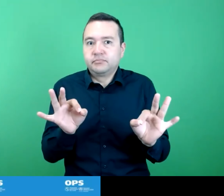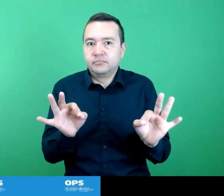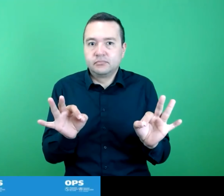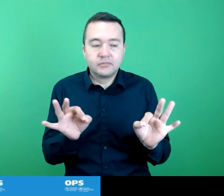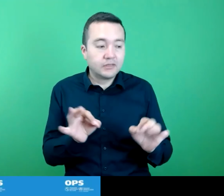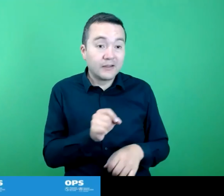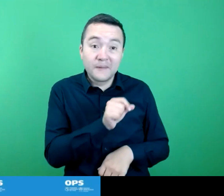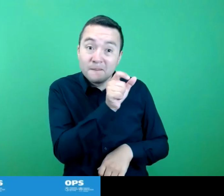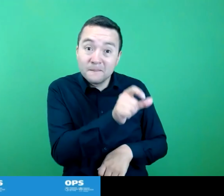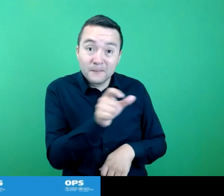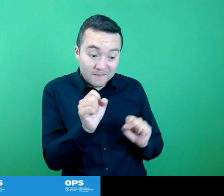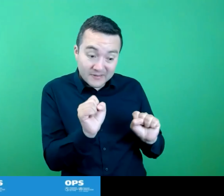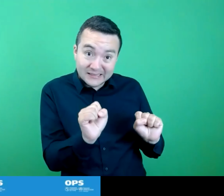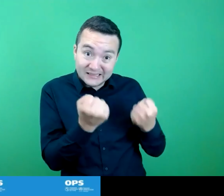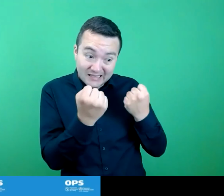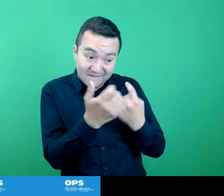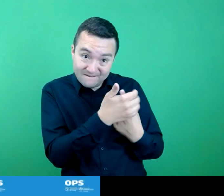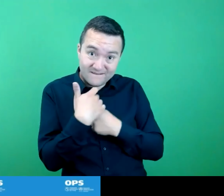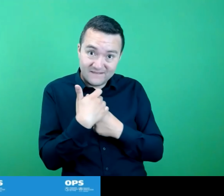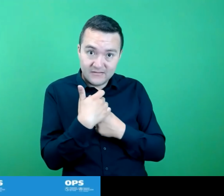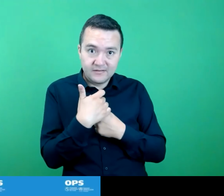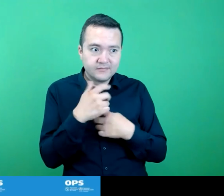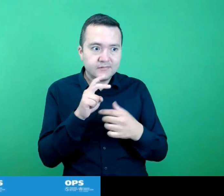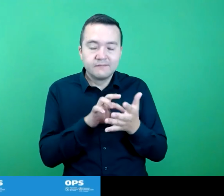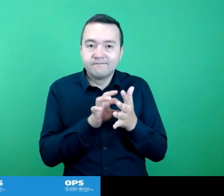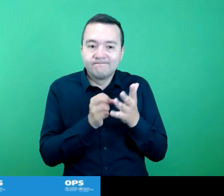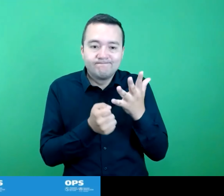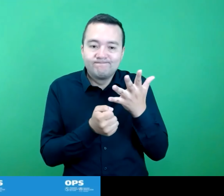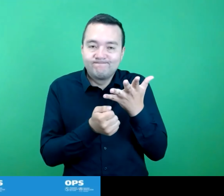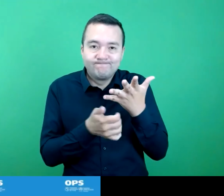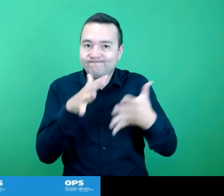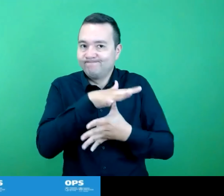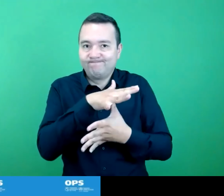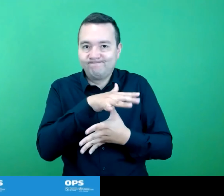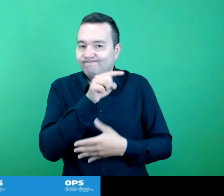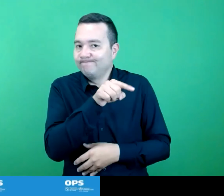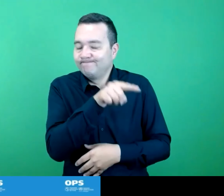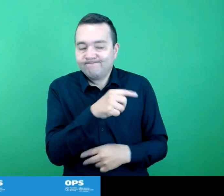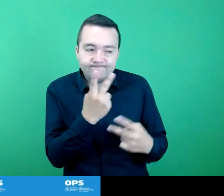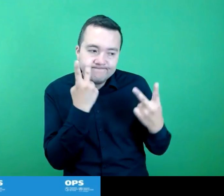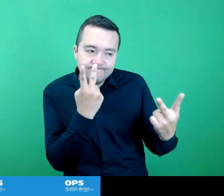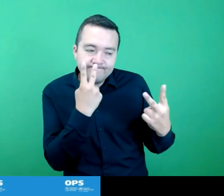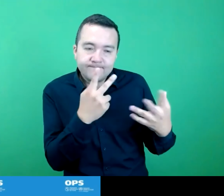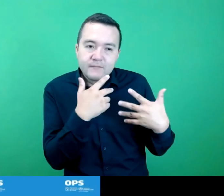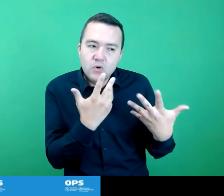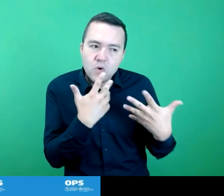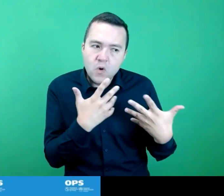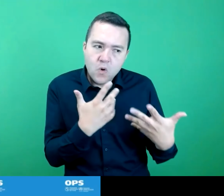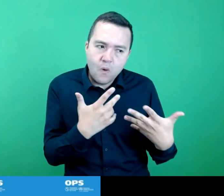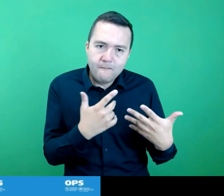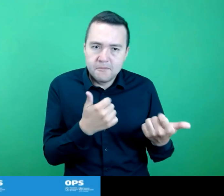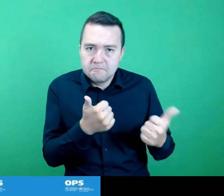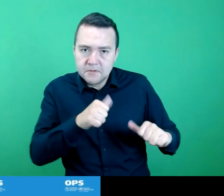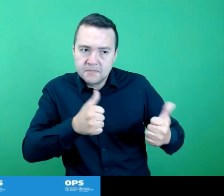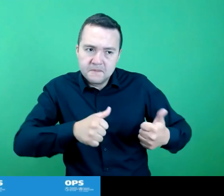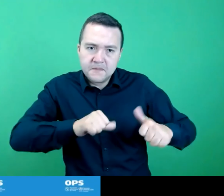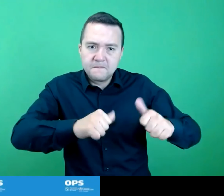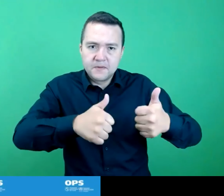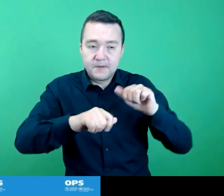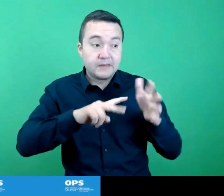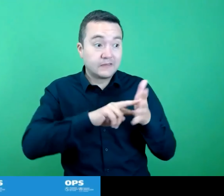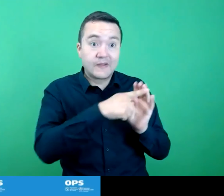el análisis de los resultados de toda esta estrategia, no solamente como pilares o como palancas de